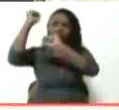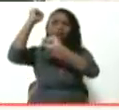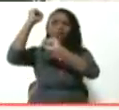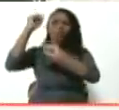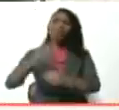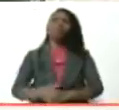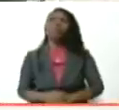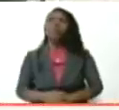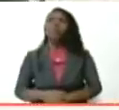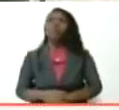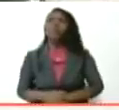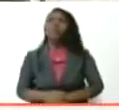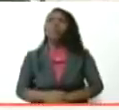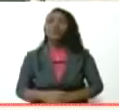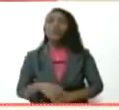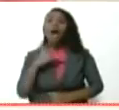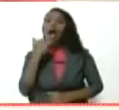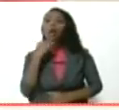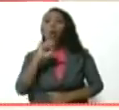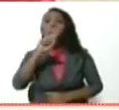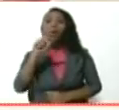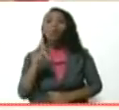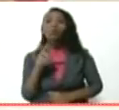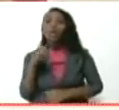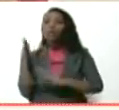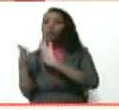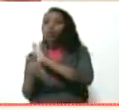venceremos. Venceremos. Si hay alguna pregunta, por favor.